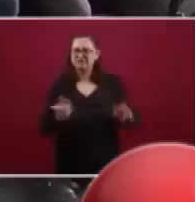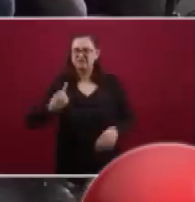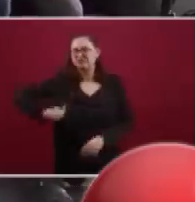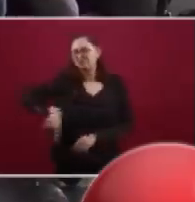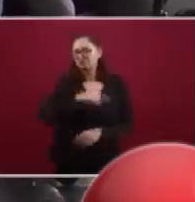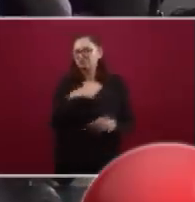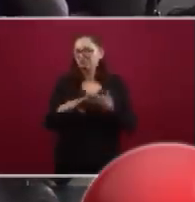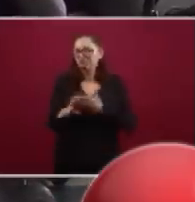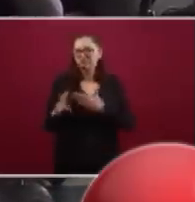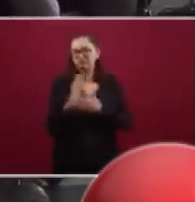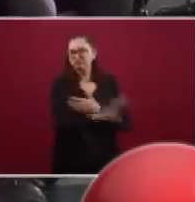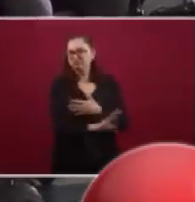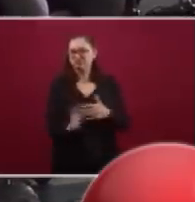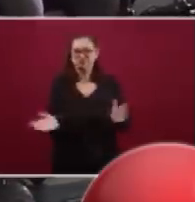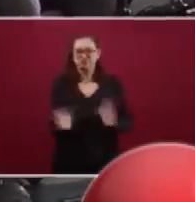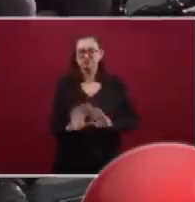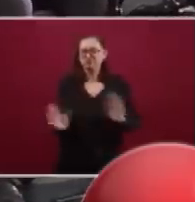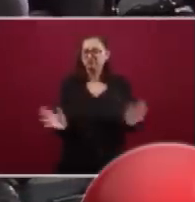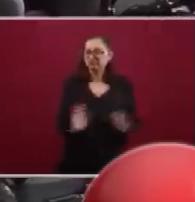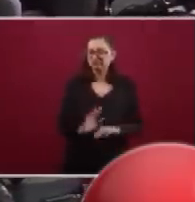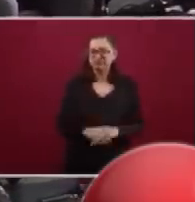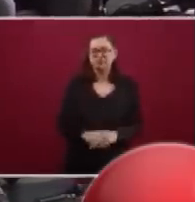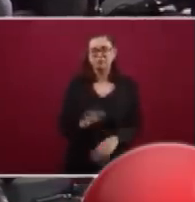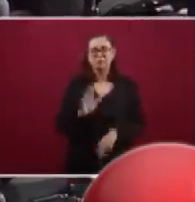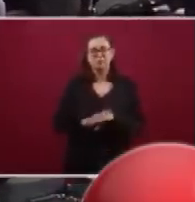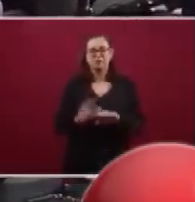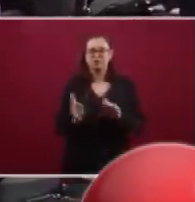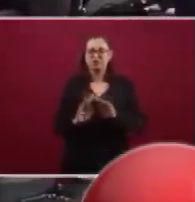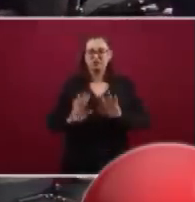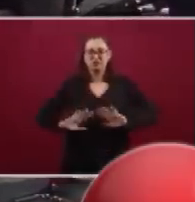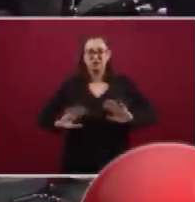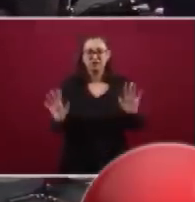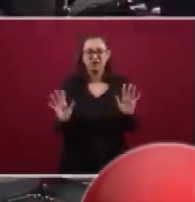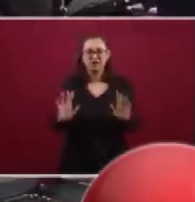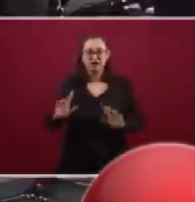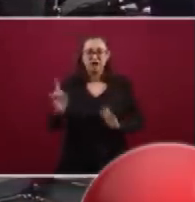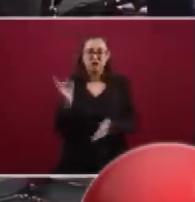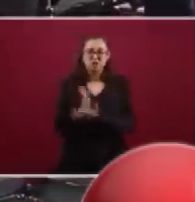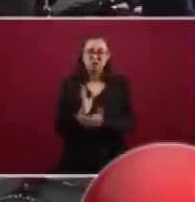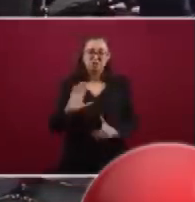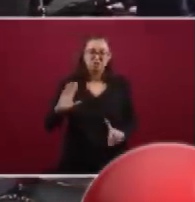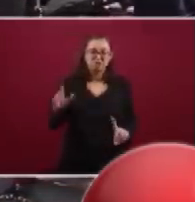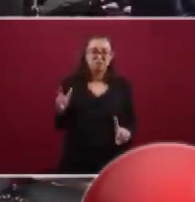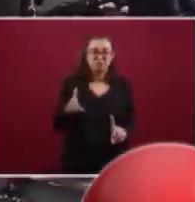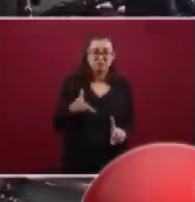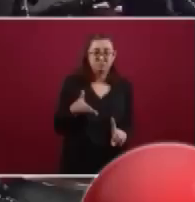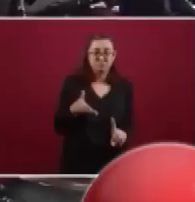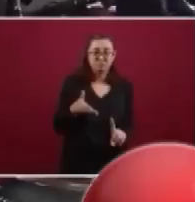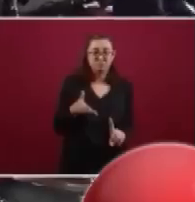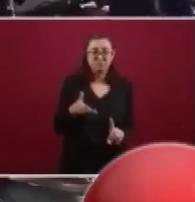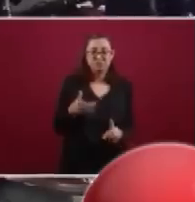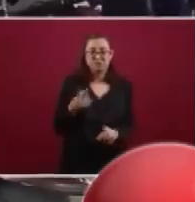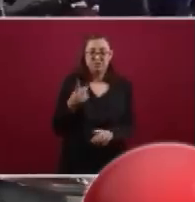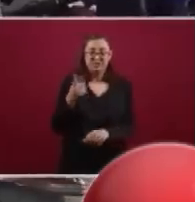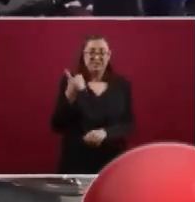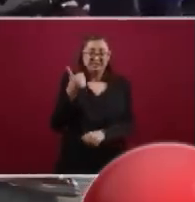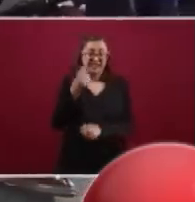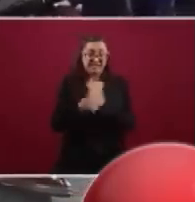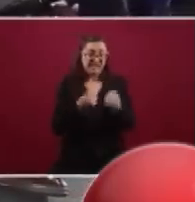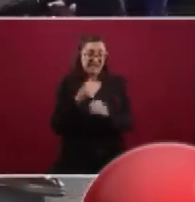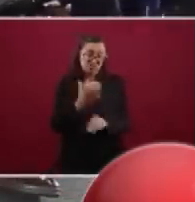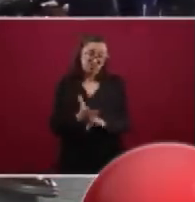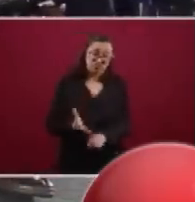más claro, porque no quiero que todo solo vaya referido a el sexenio pasado.